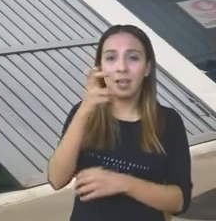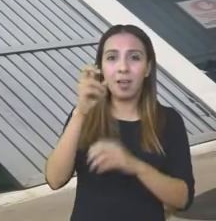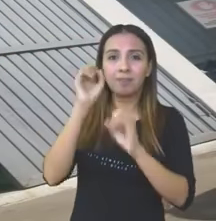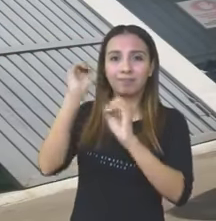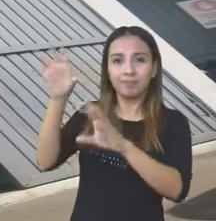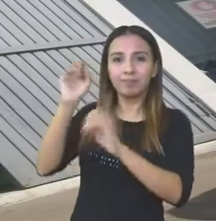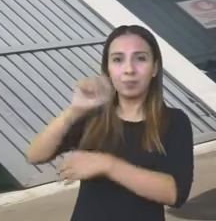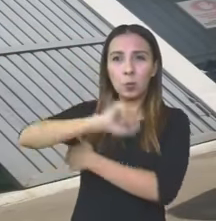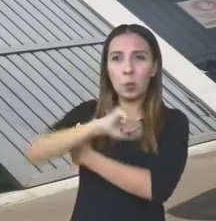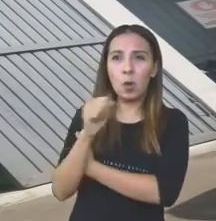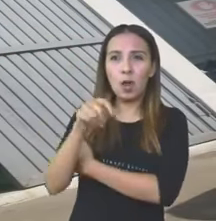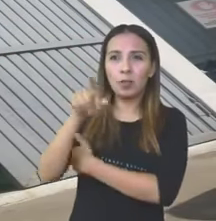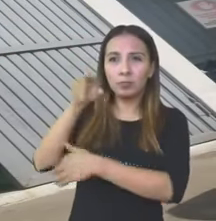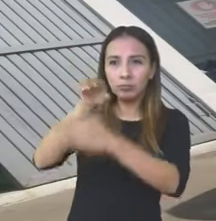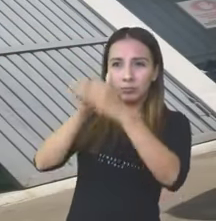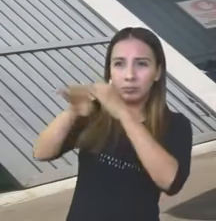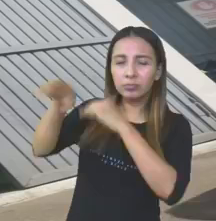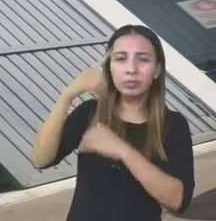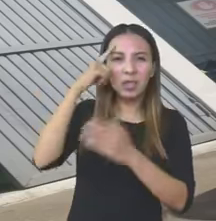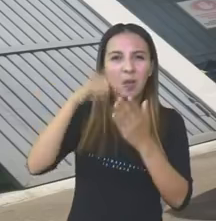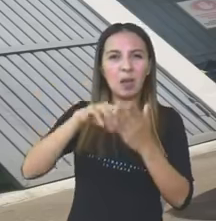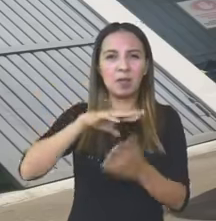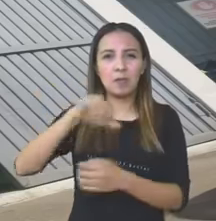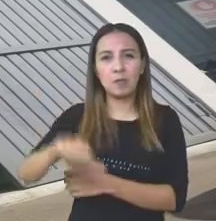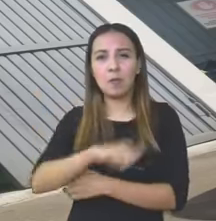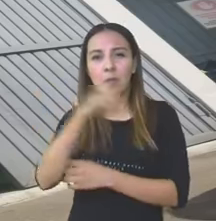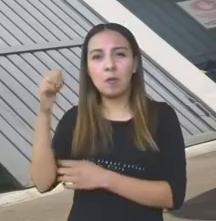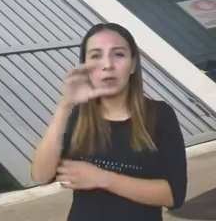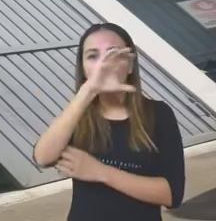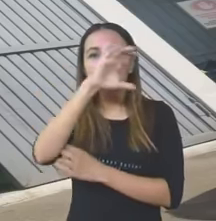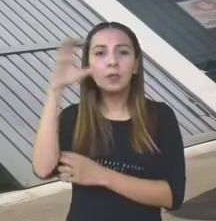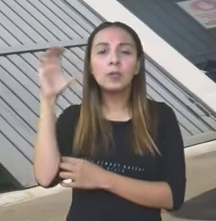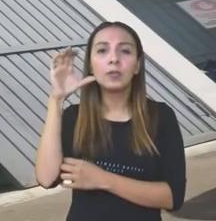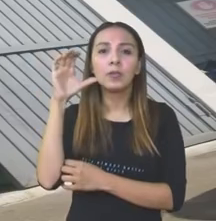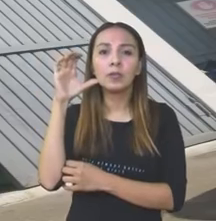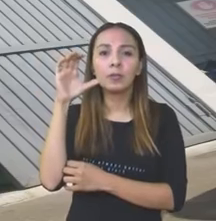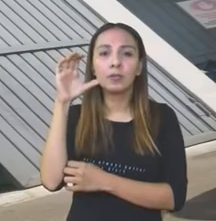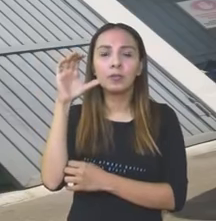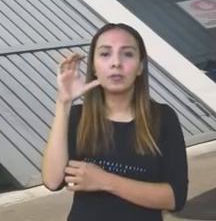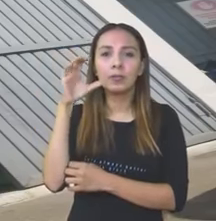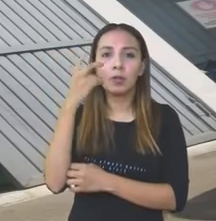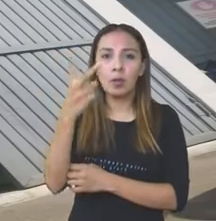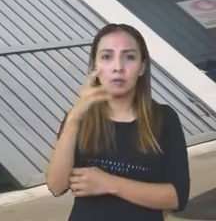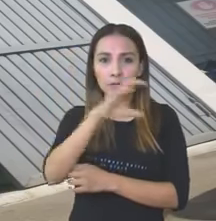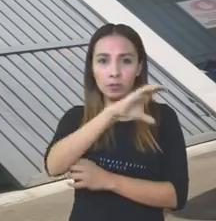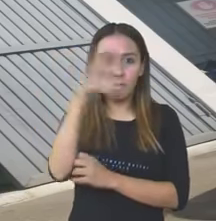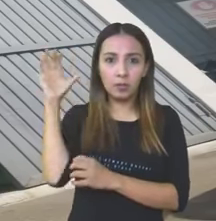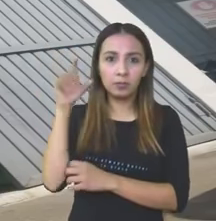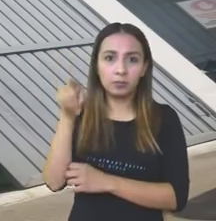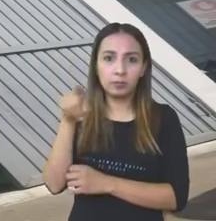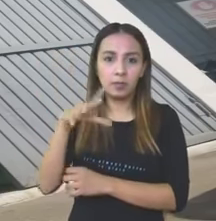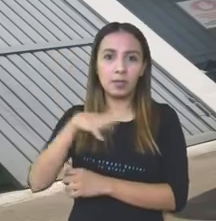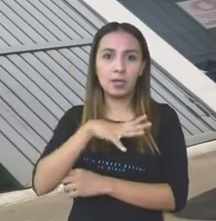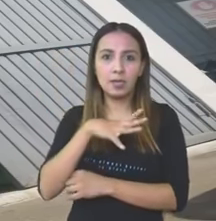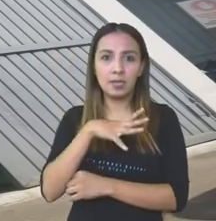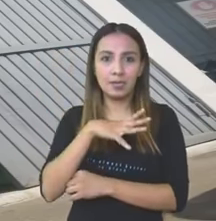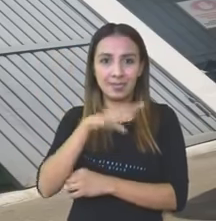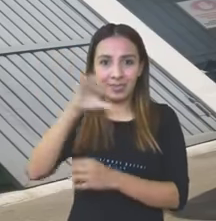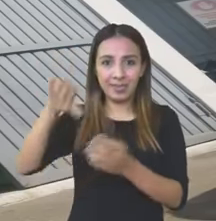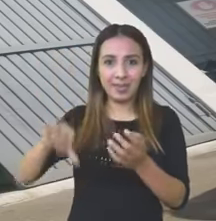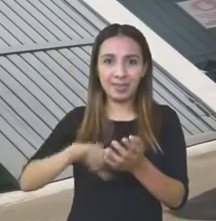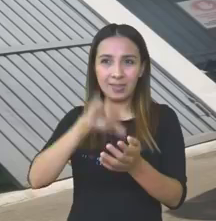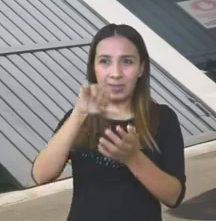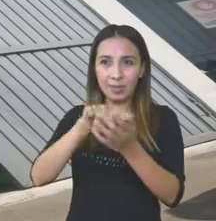Al fondo, creo que por ahí hay otra foto, Santiago, en donde esta foto, son dos, ok, ahí se alcanza a ver al centro